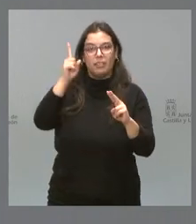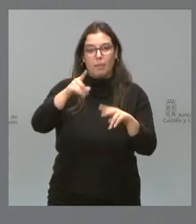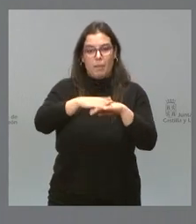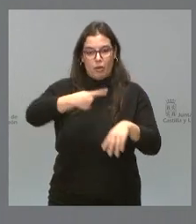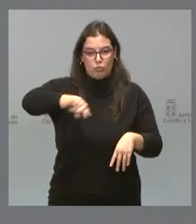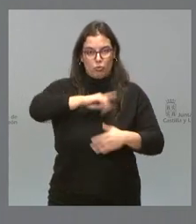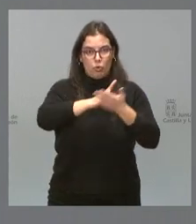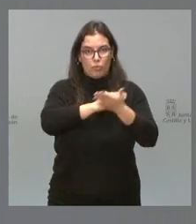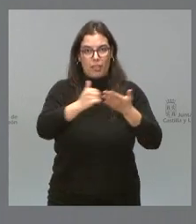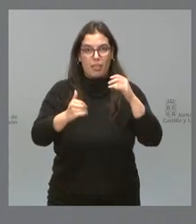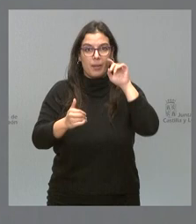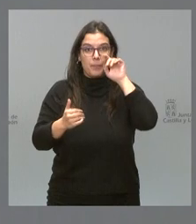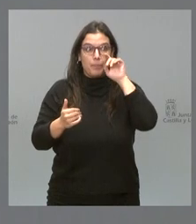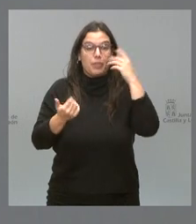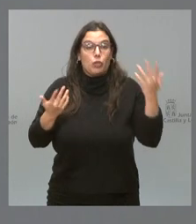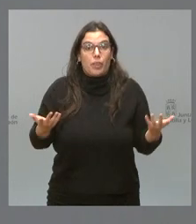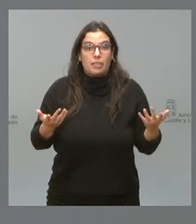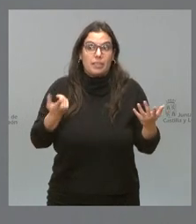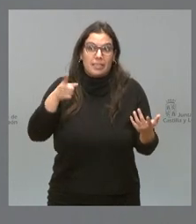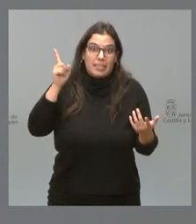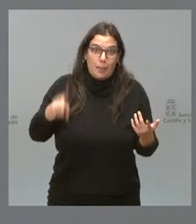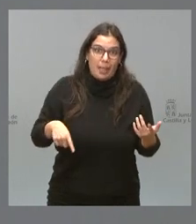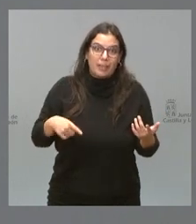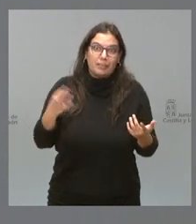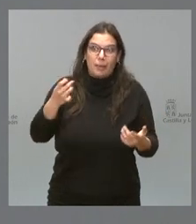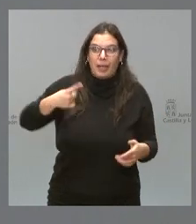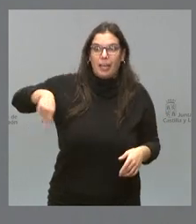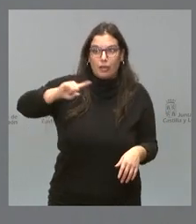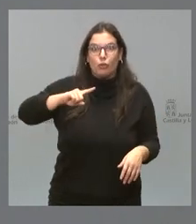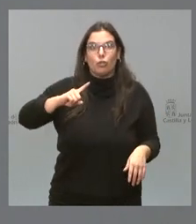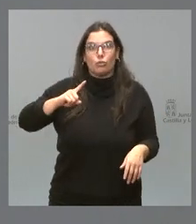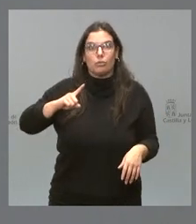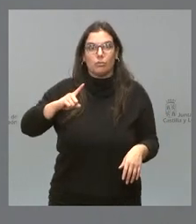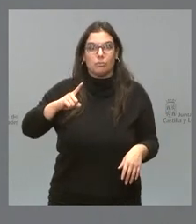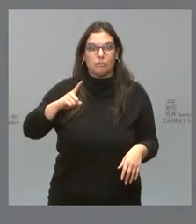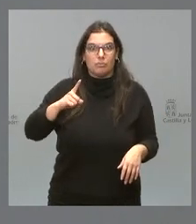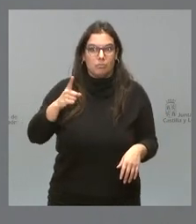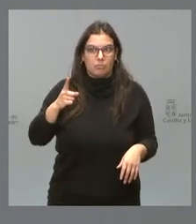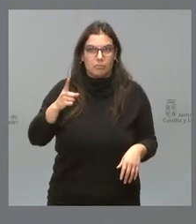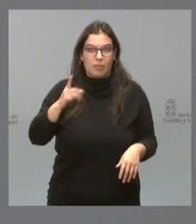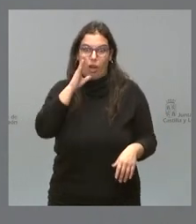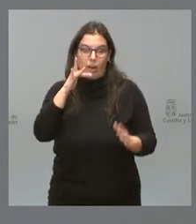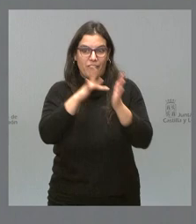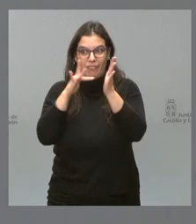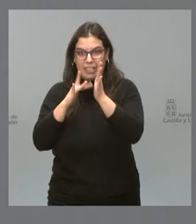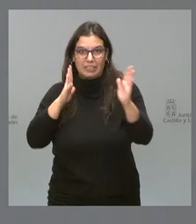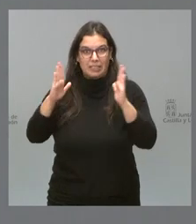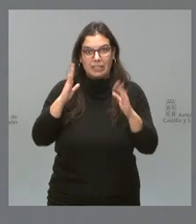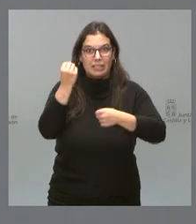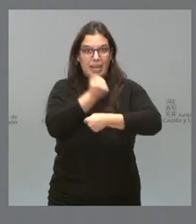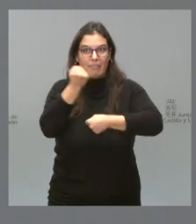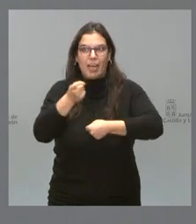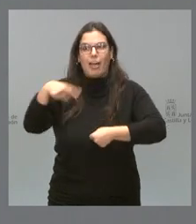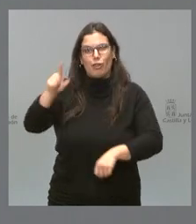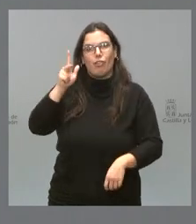comunidad Autónoma y de ese punto de vista También tienen posibilidad en estas fechas que abordamos de navidad de